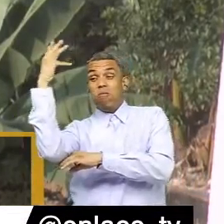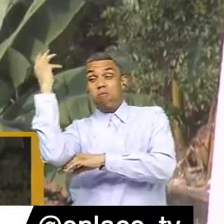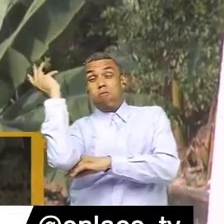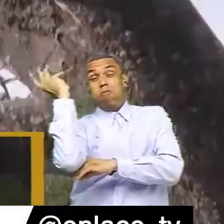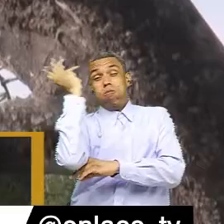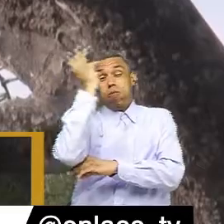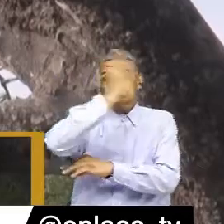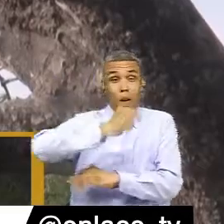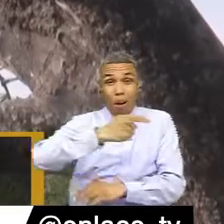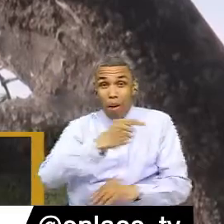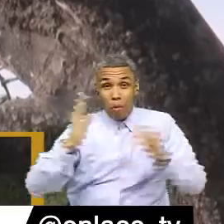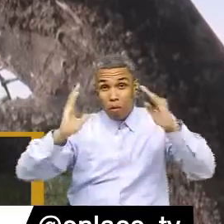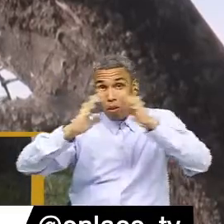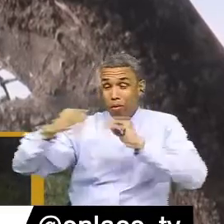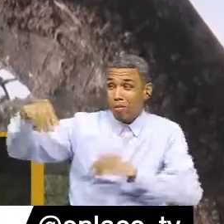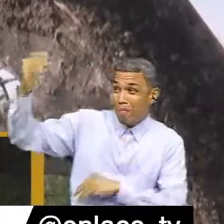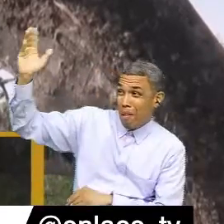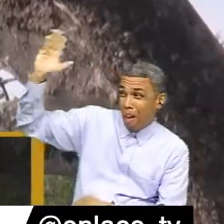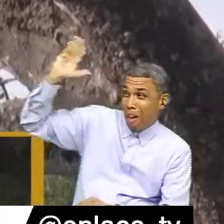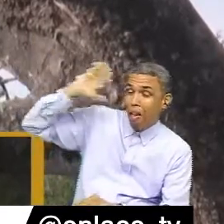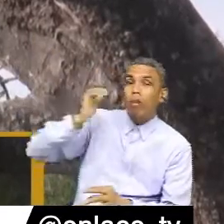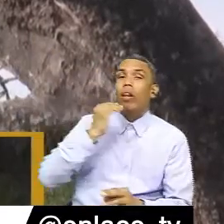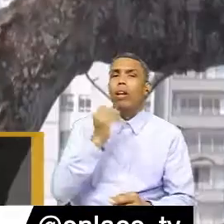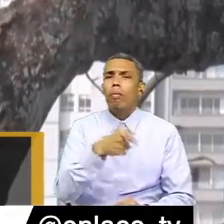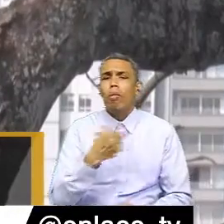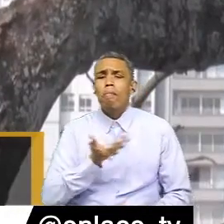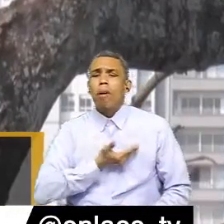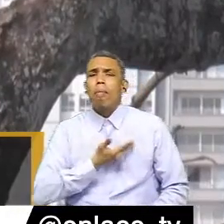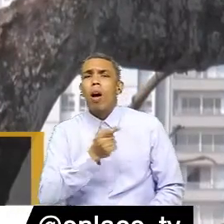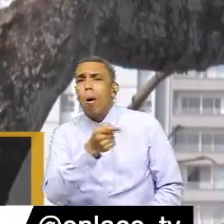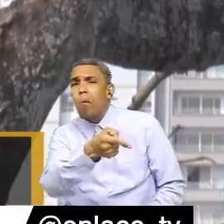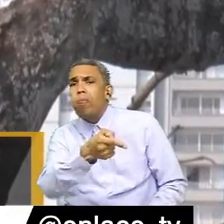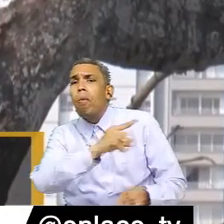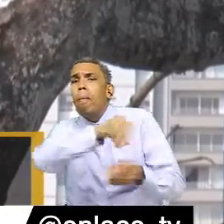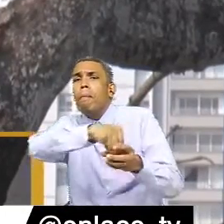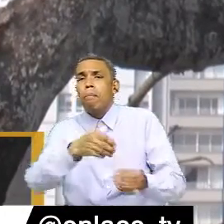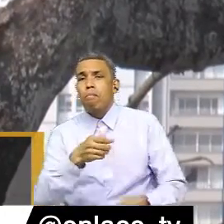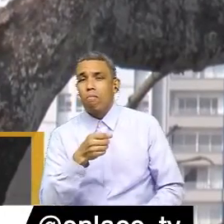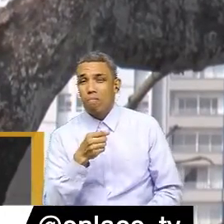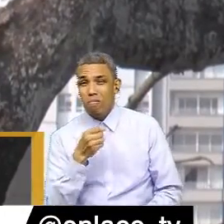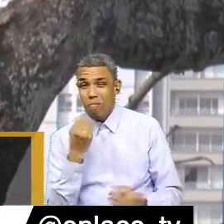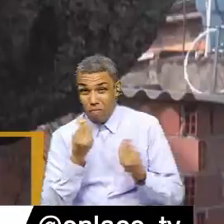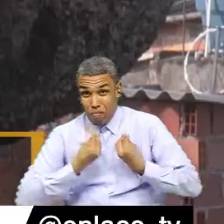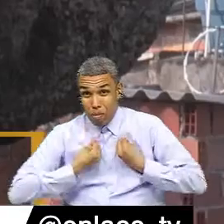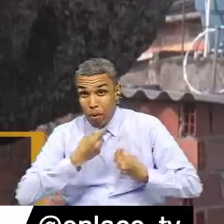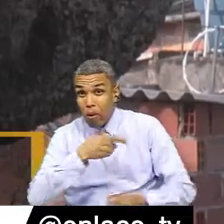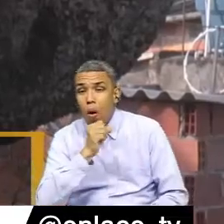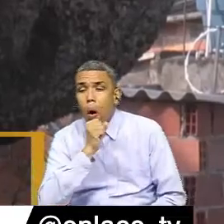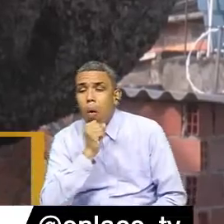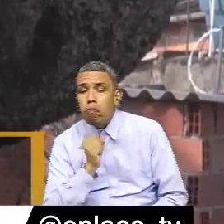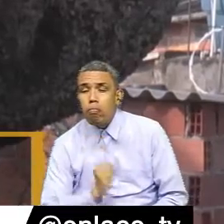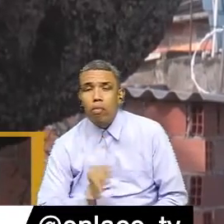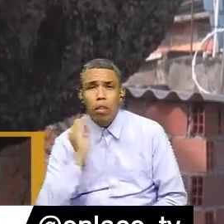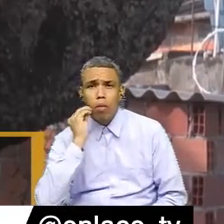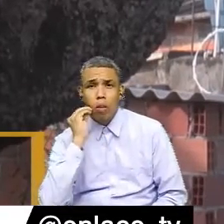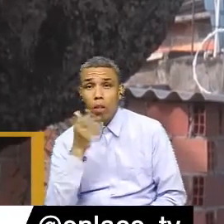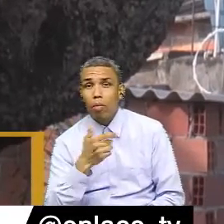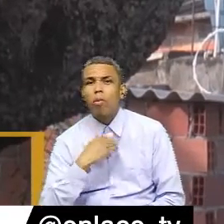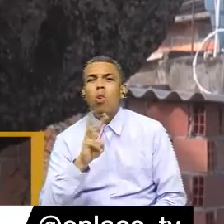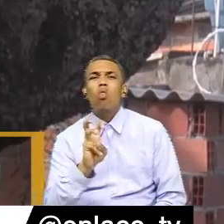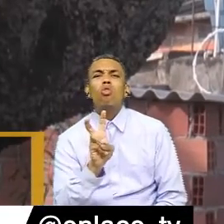primordialmente mi madre que tiene 86 años hay un brazo grandote que usted mismo lo pueden ver que se calla y